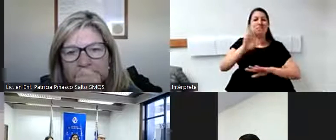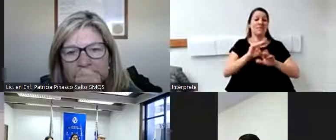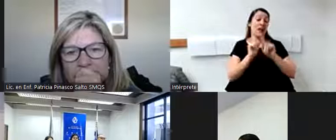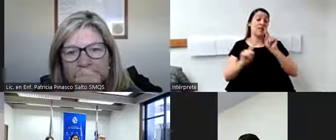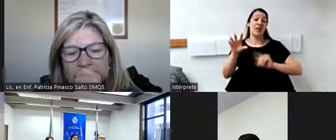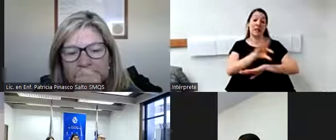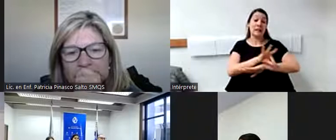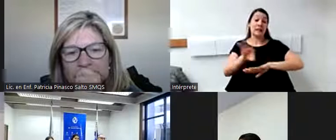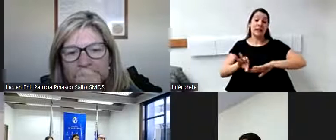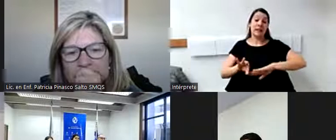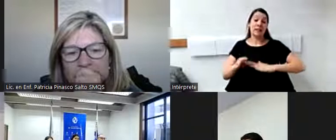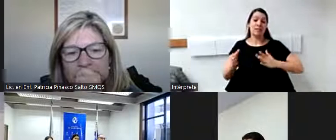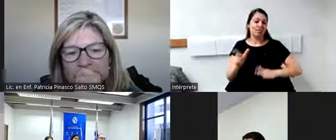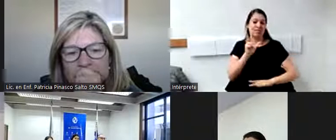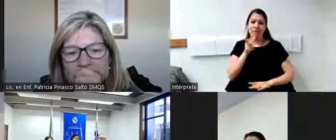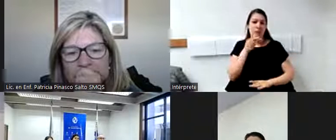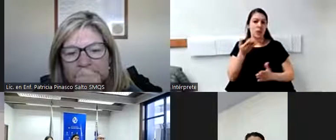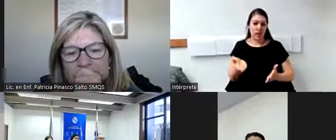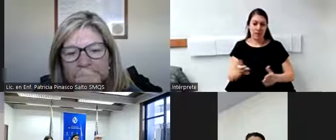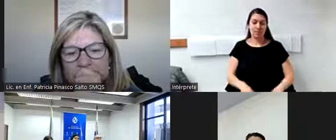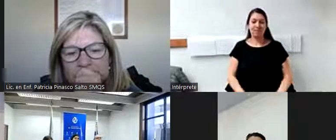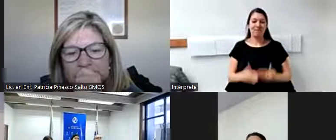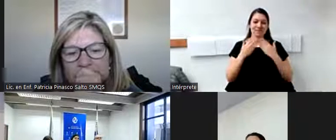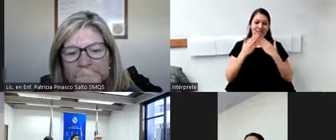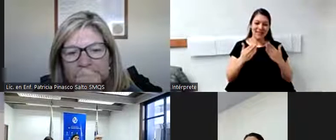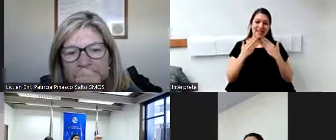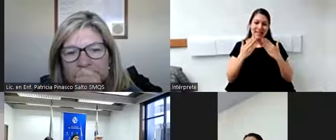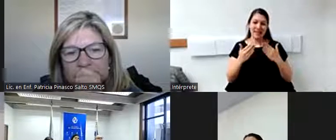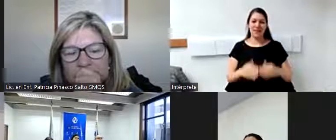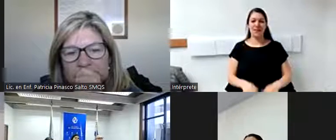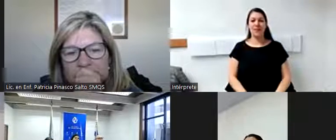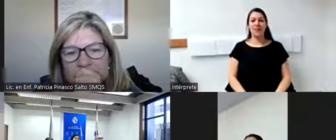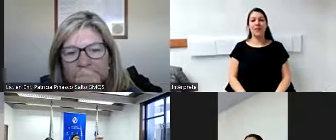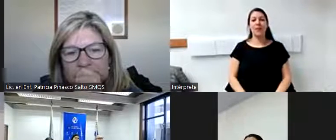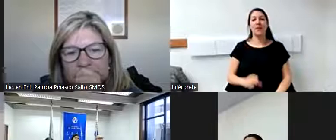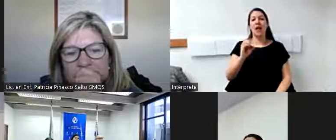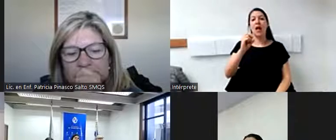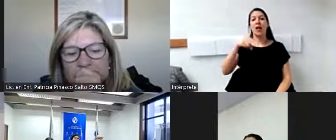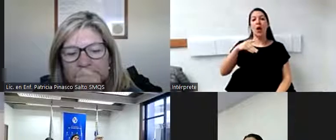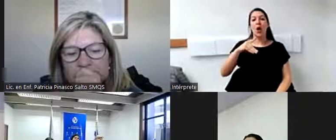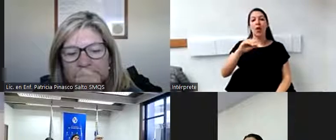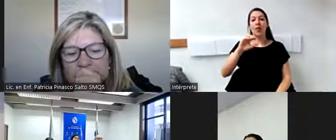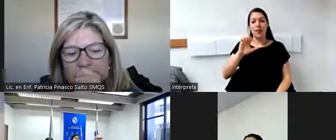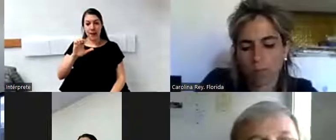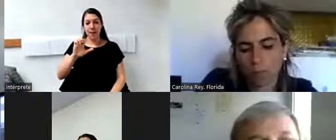de cosas. Gracias. Gracias a ti. Conde y Laborde.